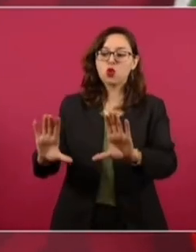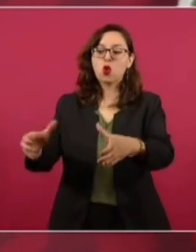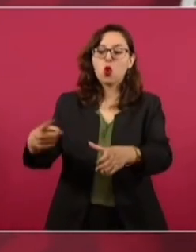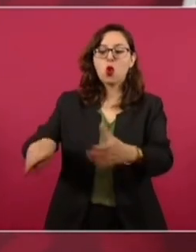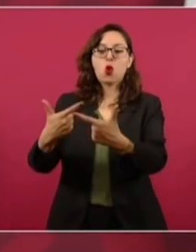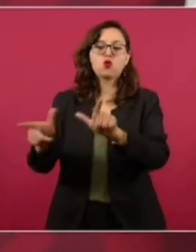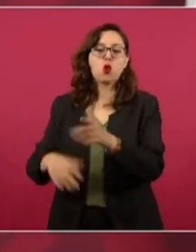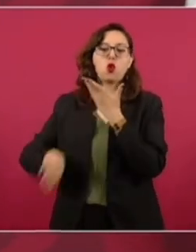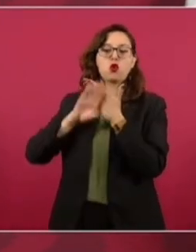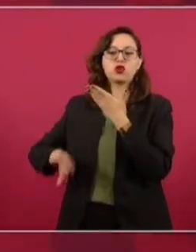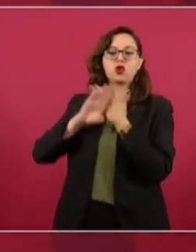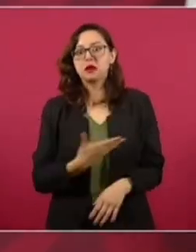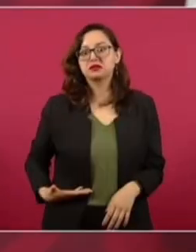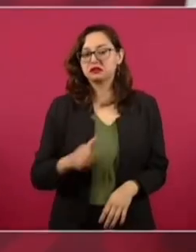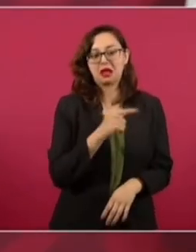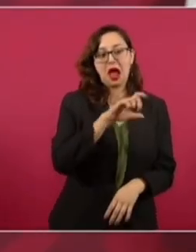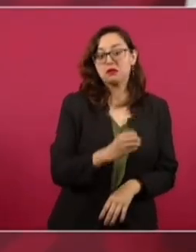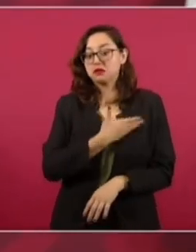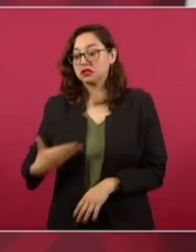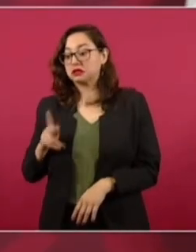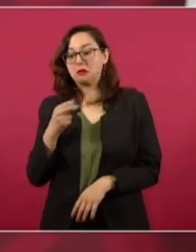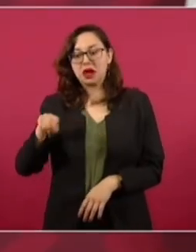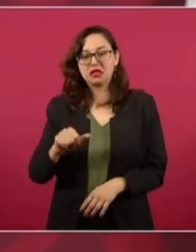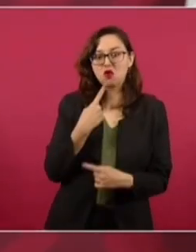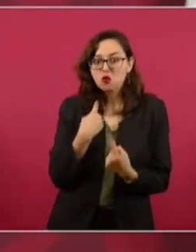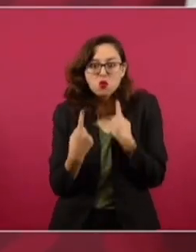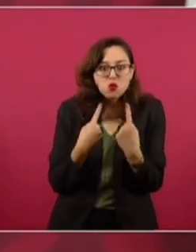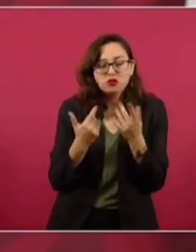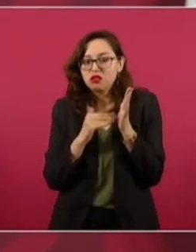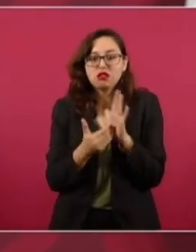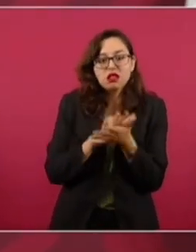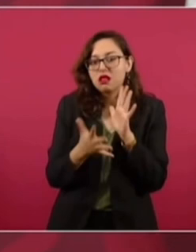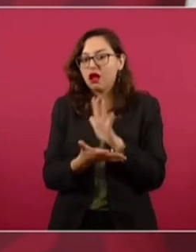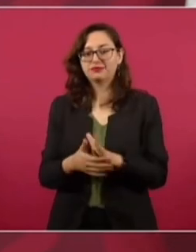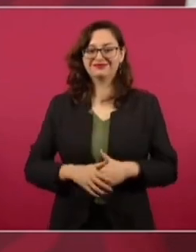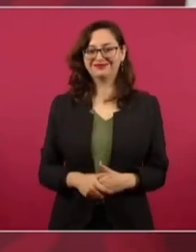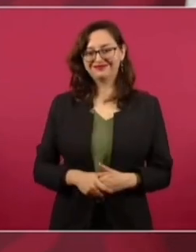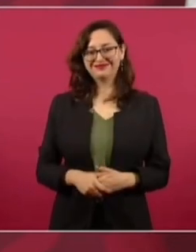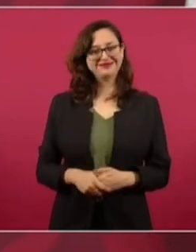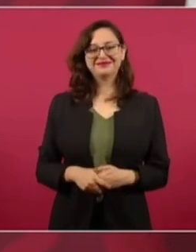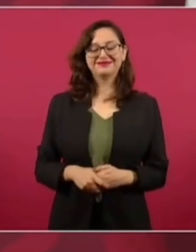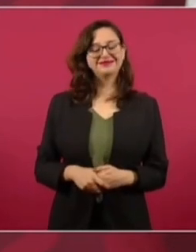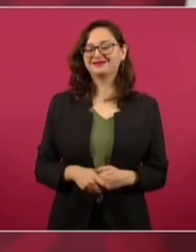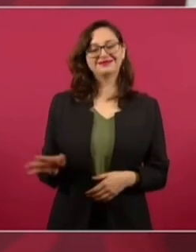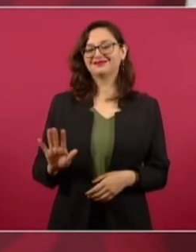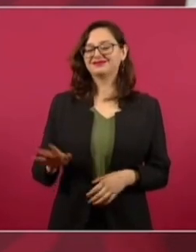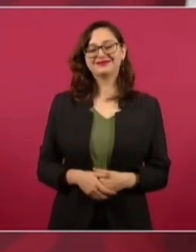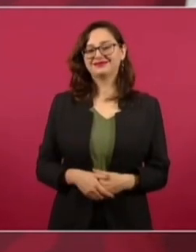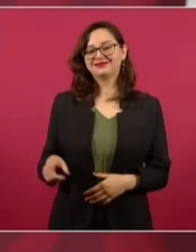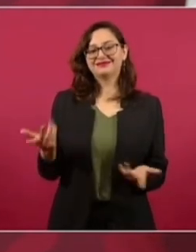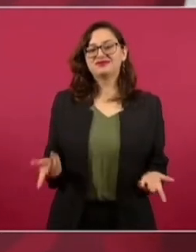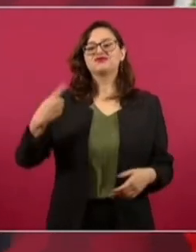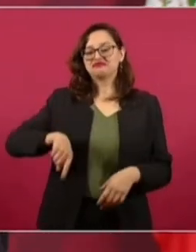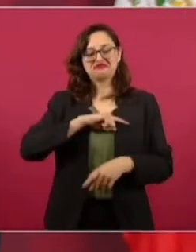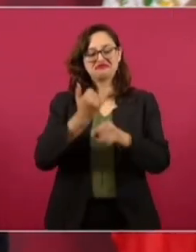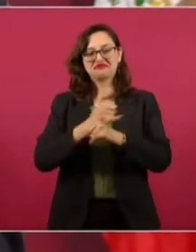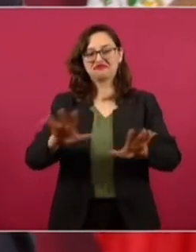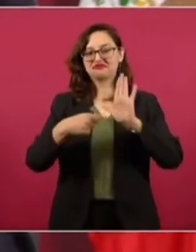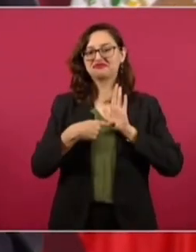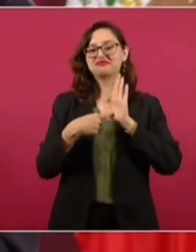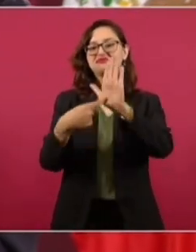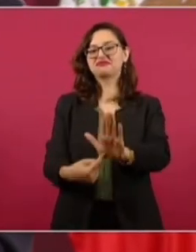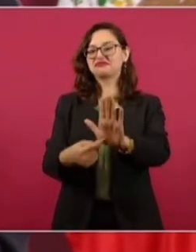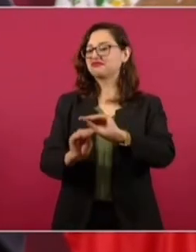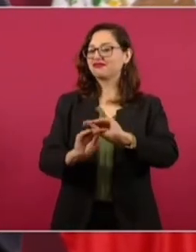cosas, hablan de pactos. Entonces, quisieran que nosotros ocultáramos información para que salga el